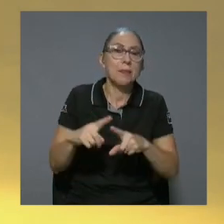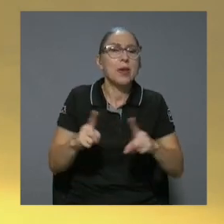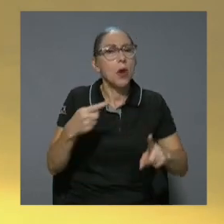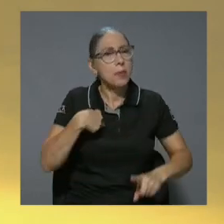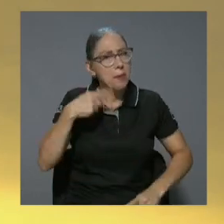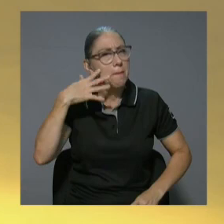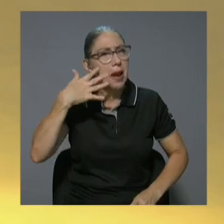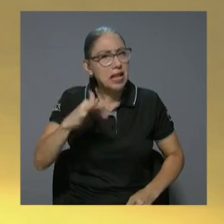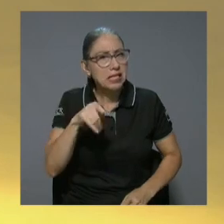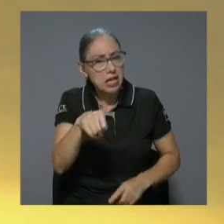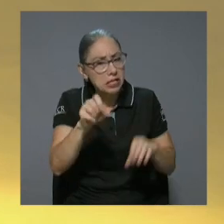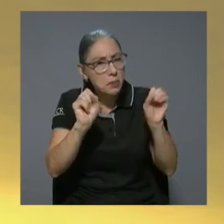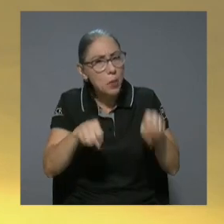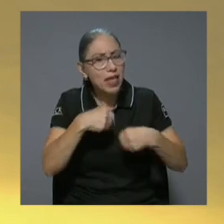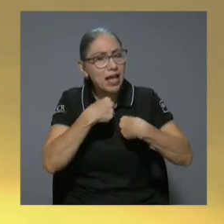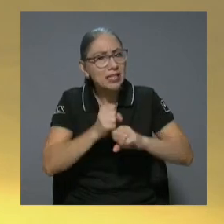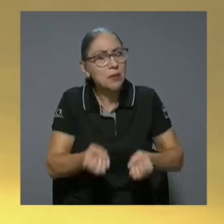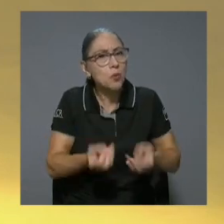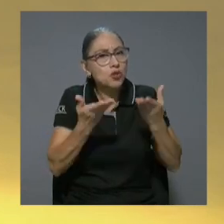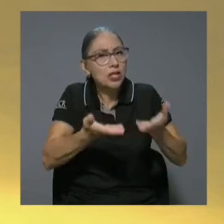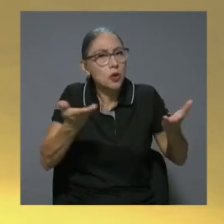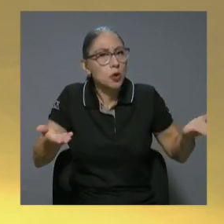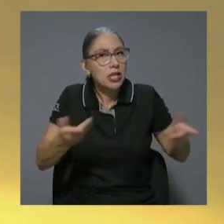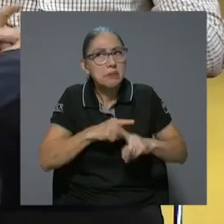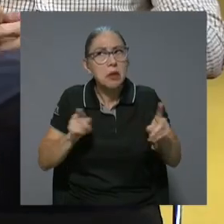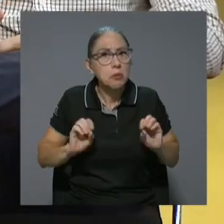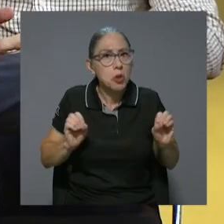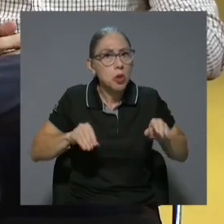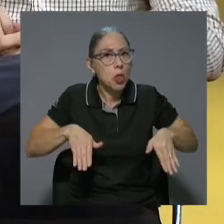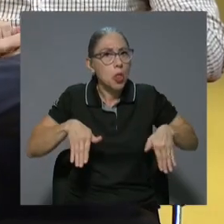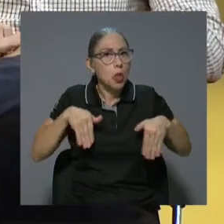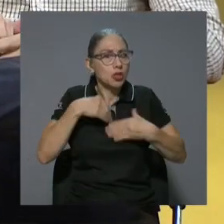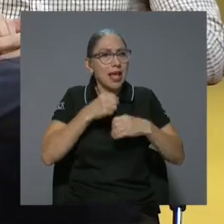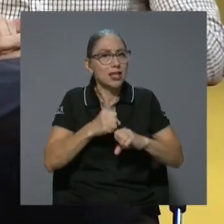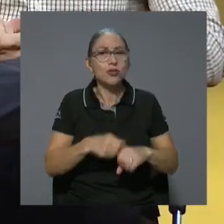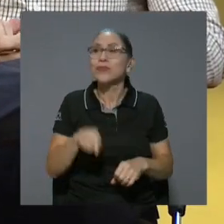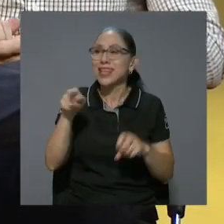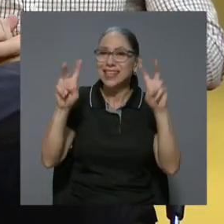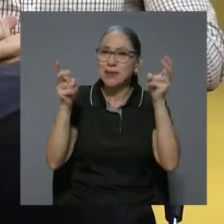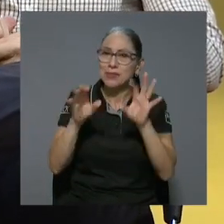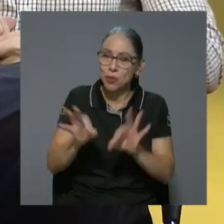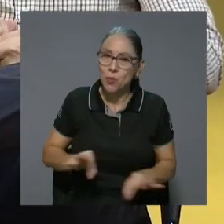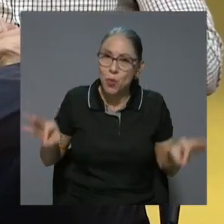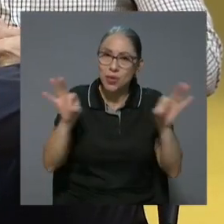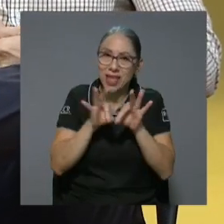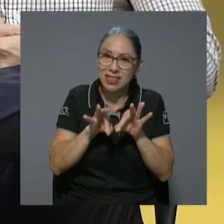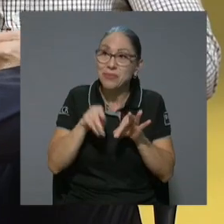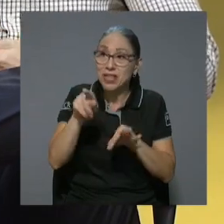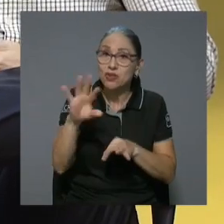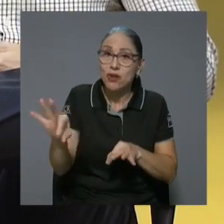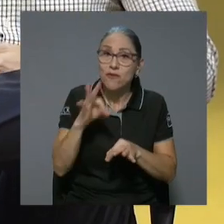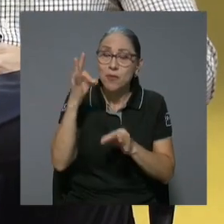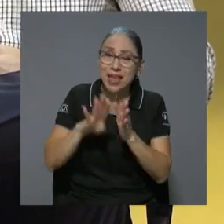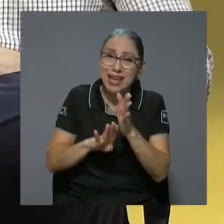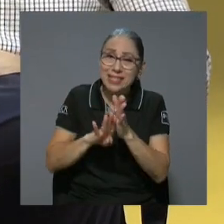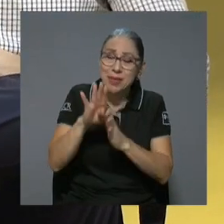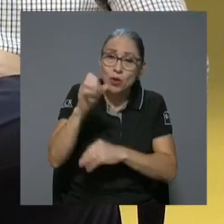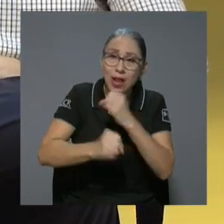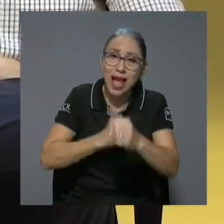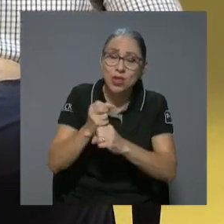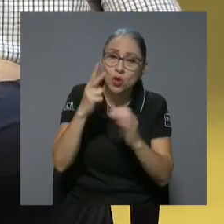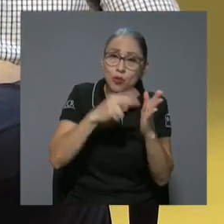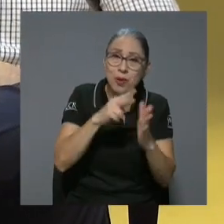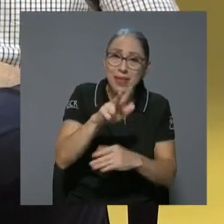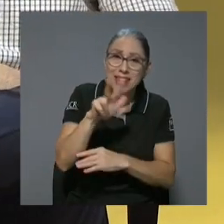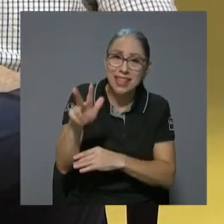pudiera hacerse muchas cosas y como que no se ha hecho. Ese tema es bien importante y de hecho es una de las fuentes de crecimiento del año 2023 y yo diría de los próximos 2 o